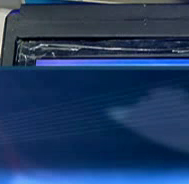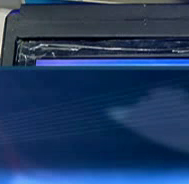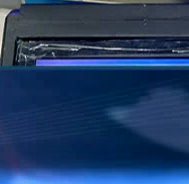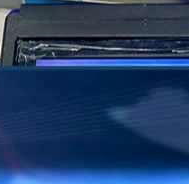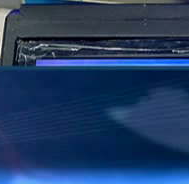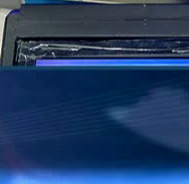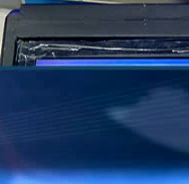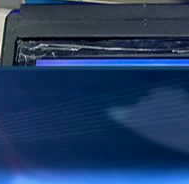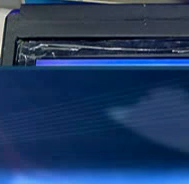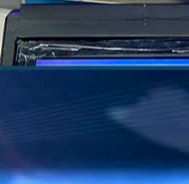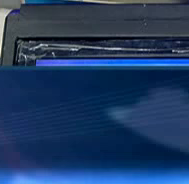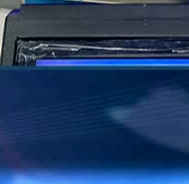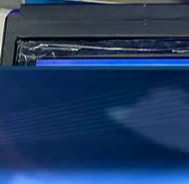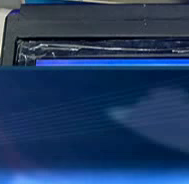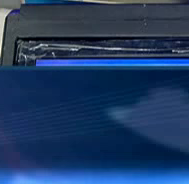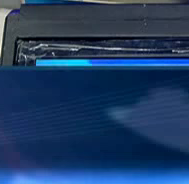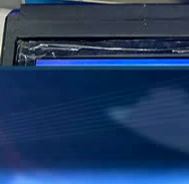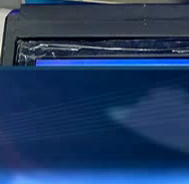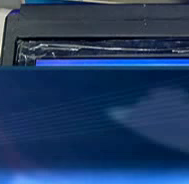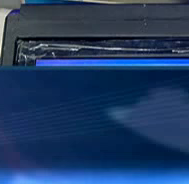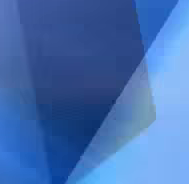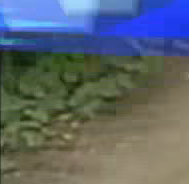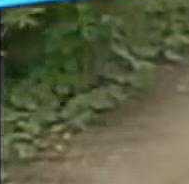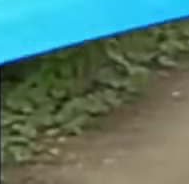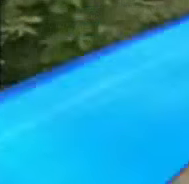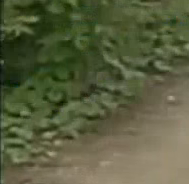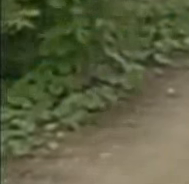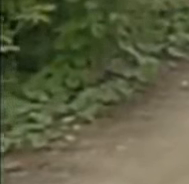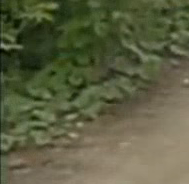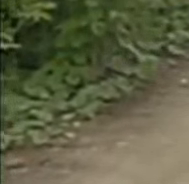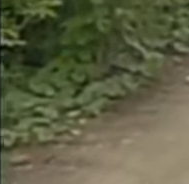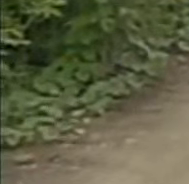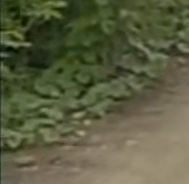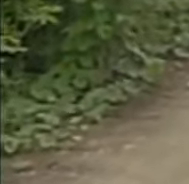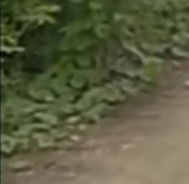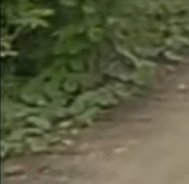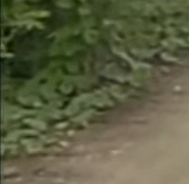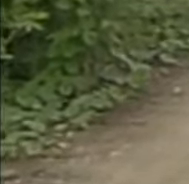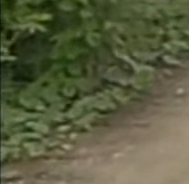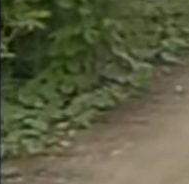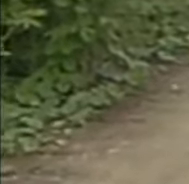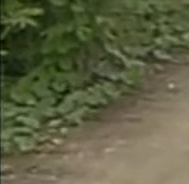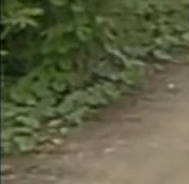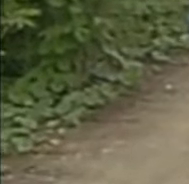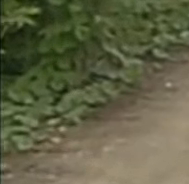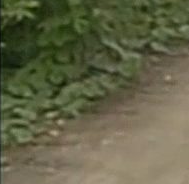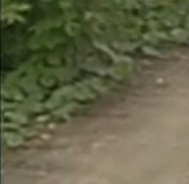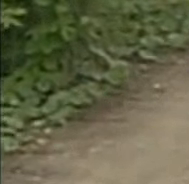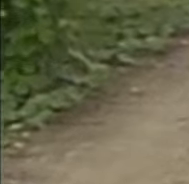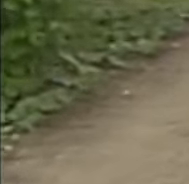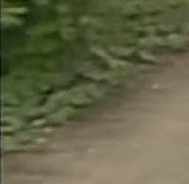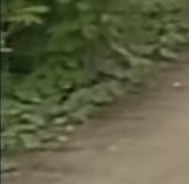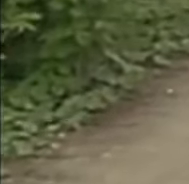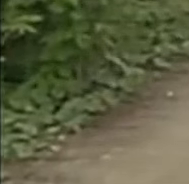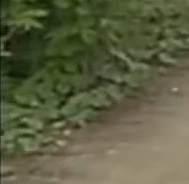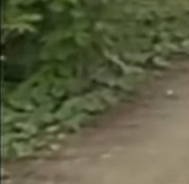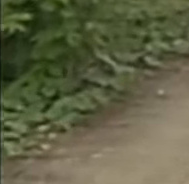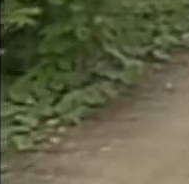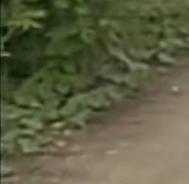Sí, ¿qué tal? Buenos días. Hola, Hugo, Marcela. Seguimos acá en la cooperativa 8 de julio en el sector de Florida Norte. Acá el personal de